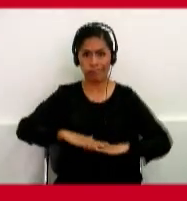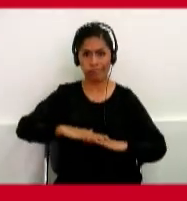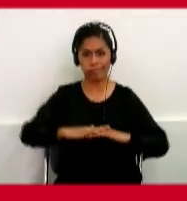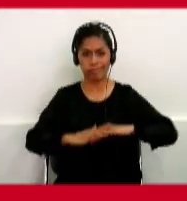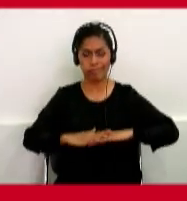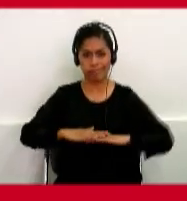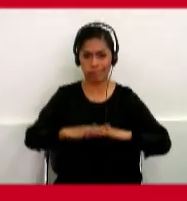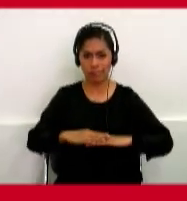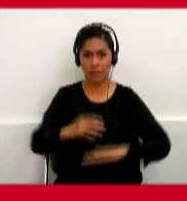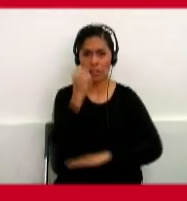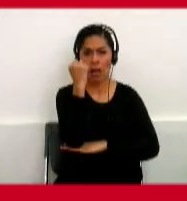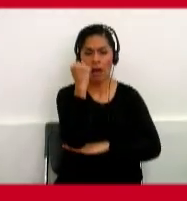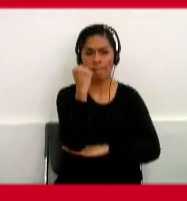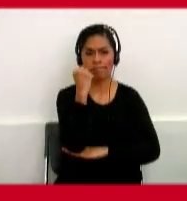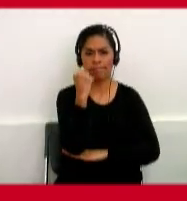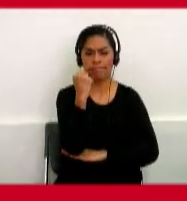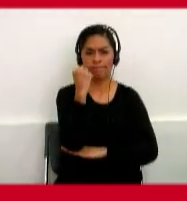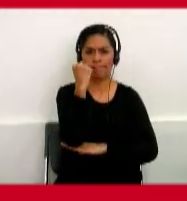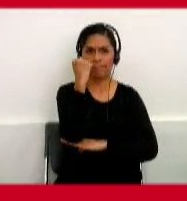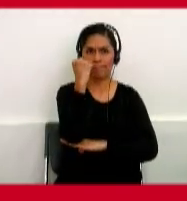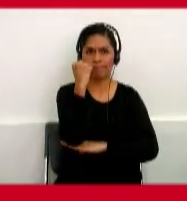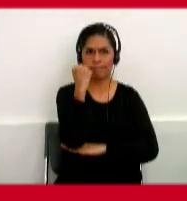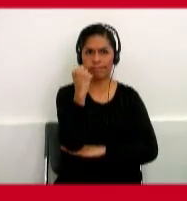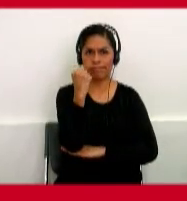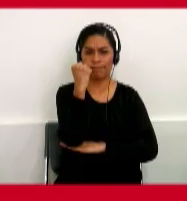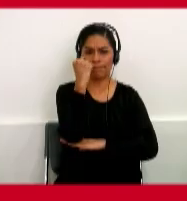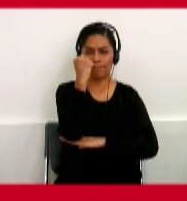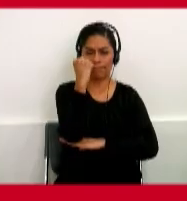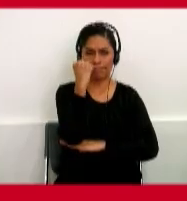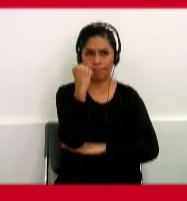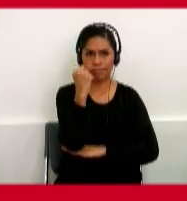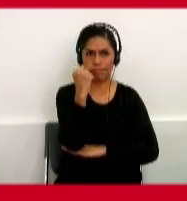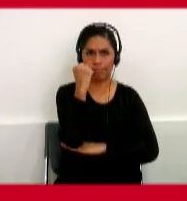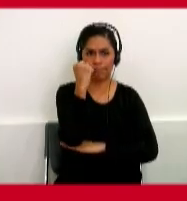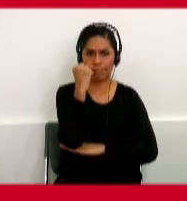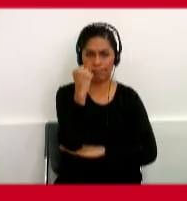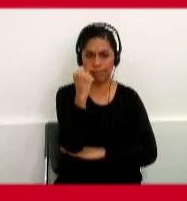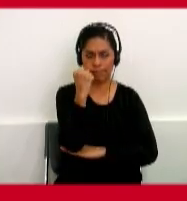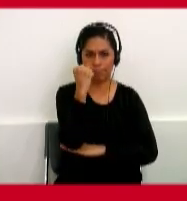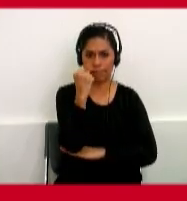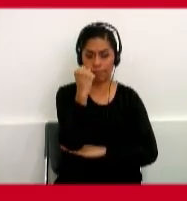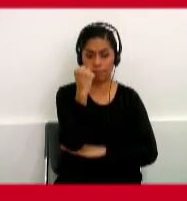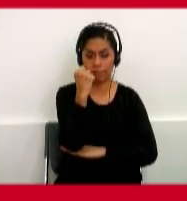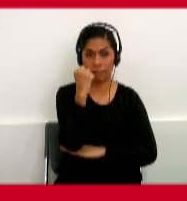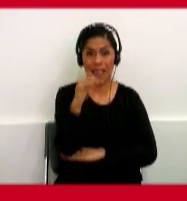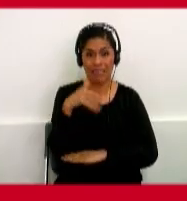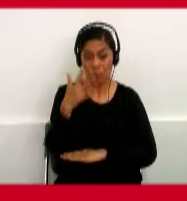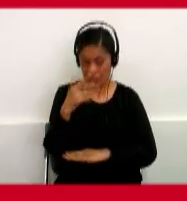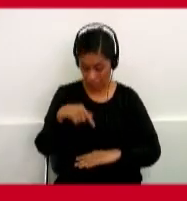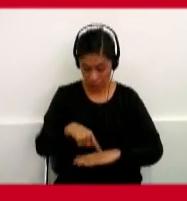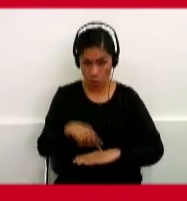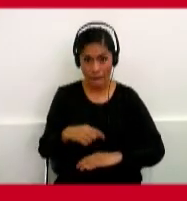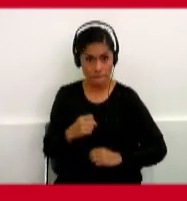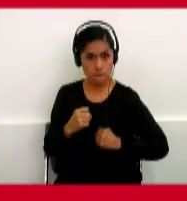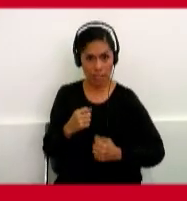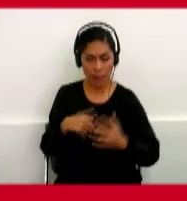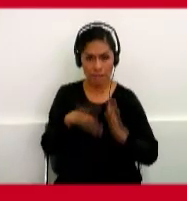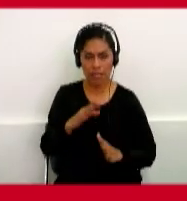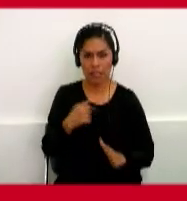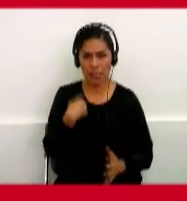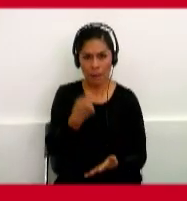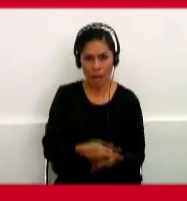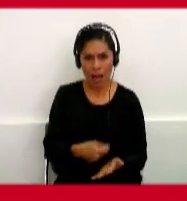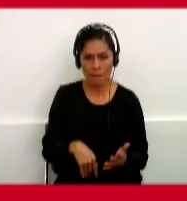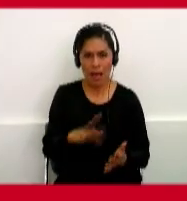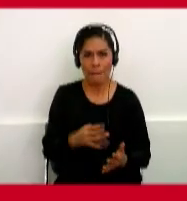estabilidad de este pilar y por lo tanto el nivel de sostenimiento requerido es elevado y eso afecta en los costos finalmente, ¿no? Entonces, por eso es la condición